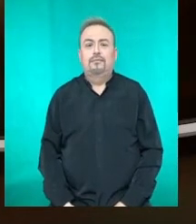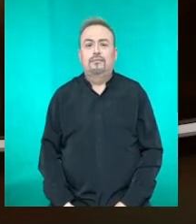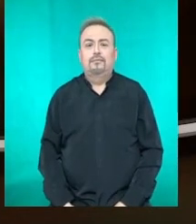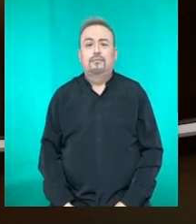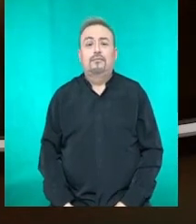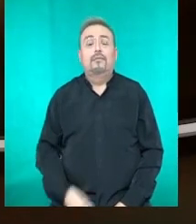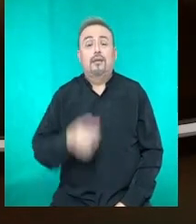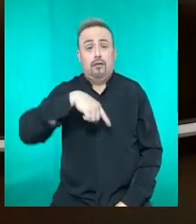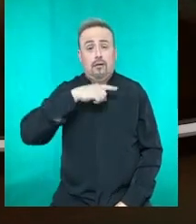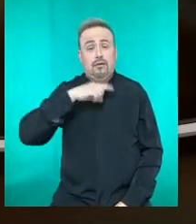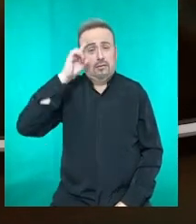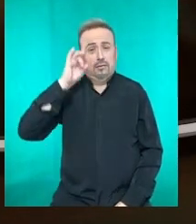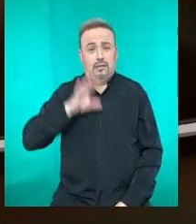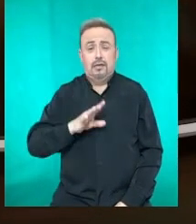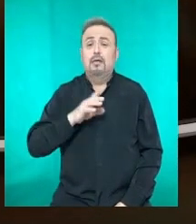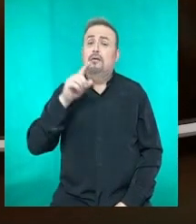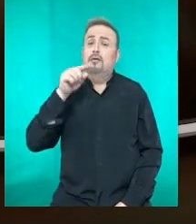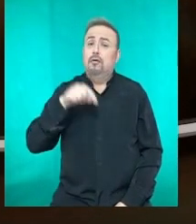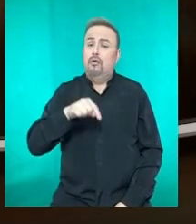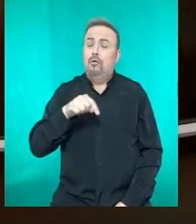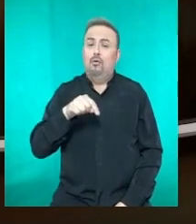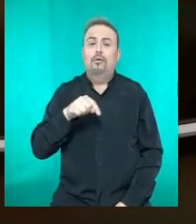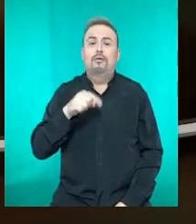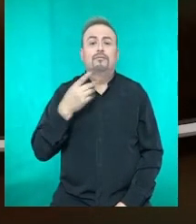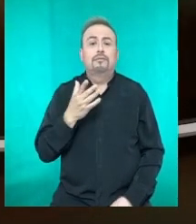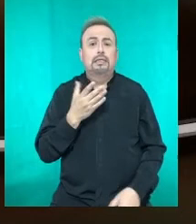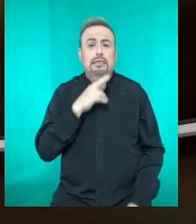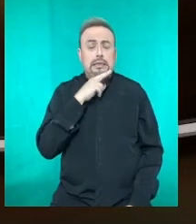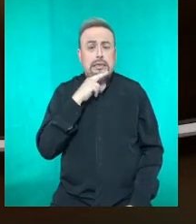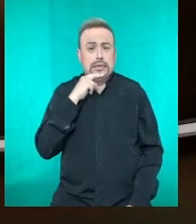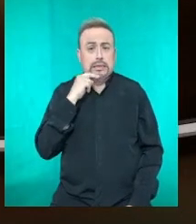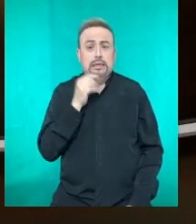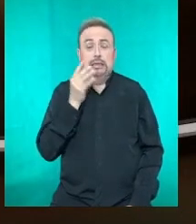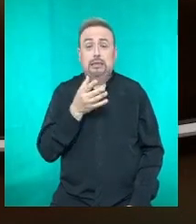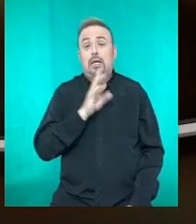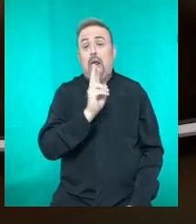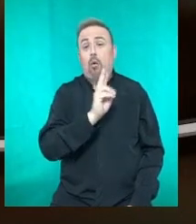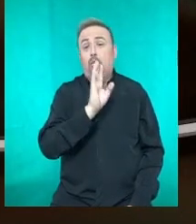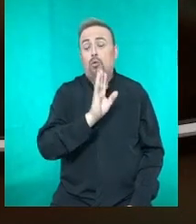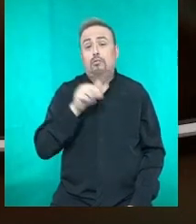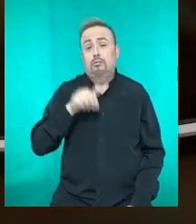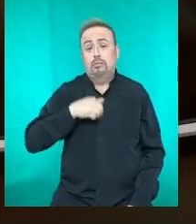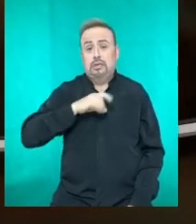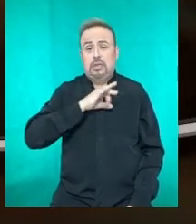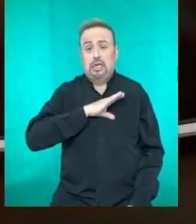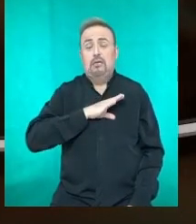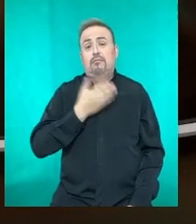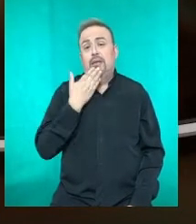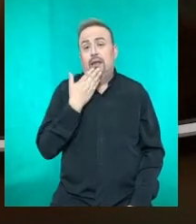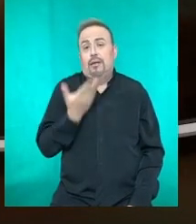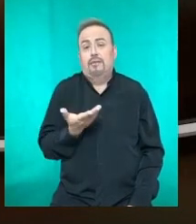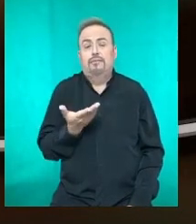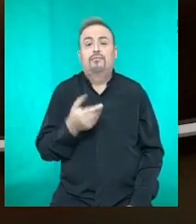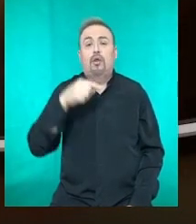Algo que sabemos que hoy en día está escaso, es un recurso escaso y en el caso de nuestro país también, de